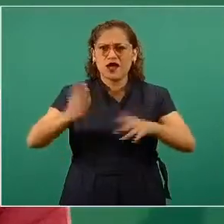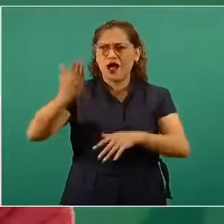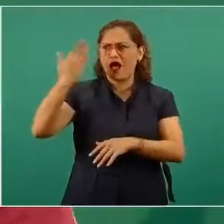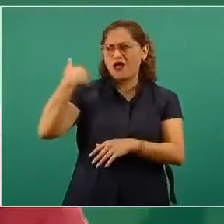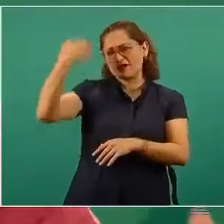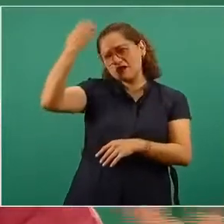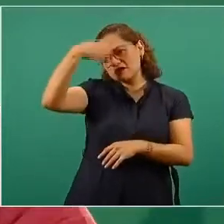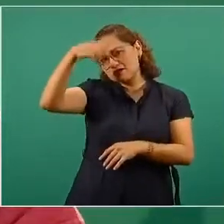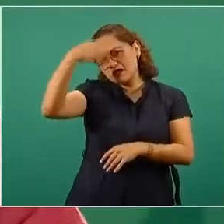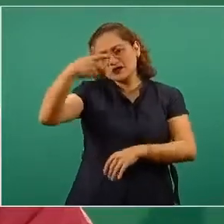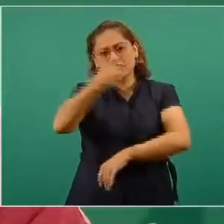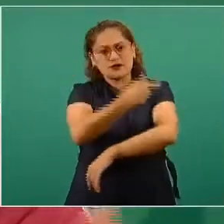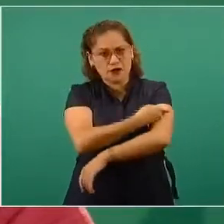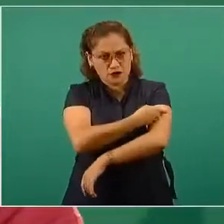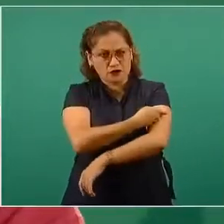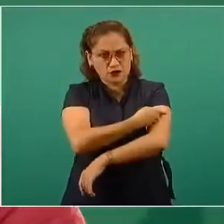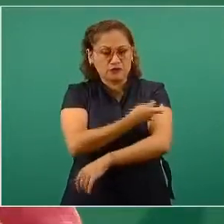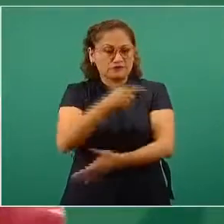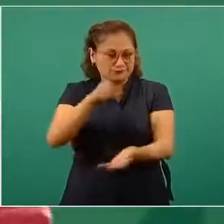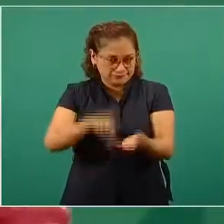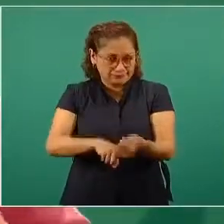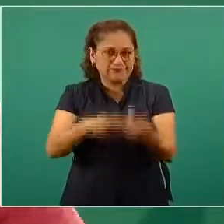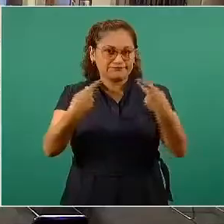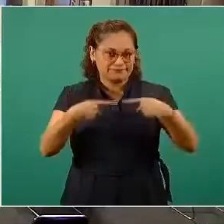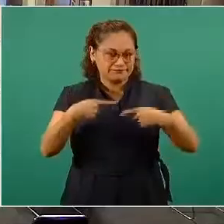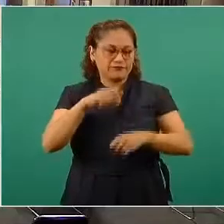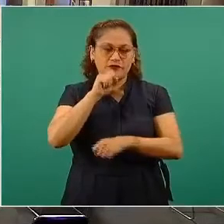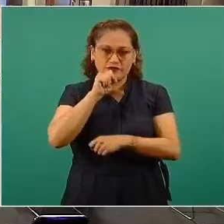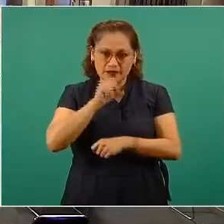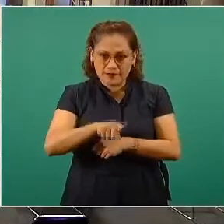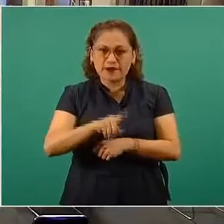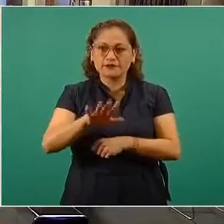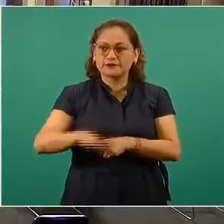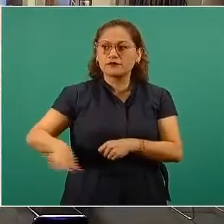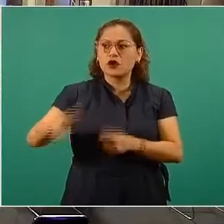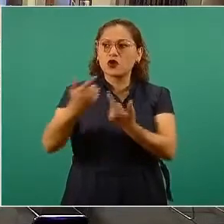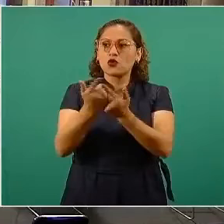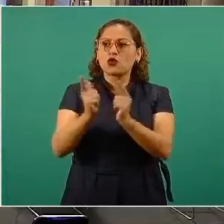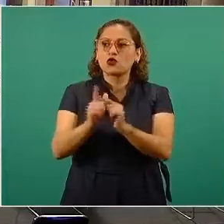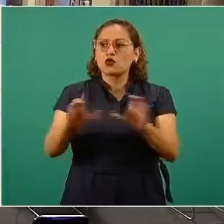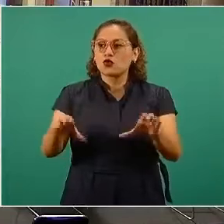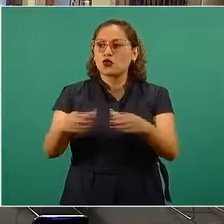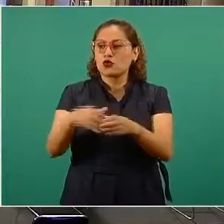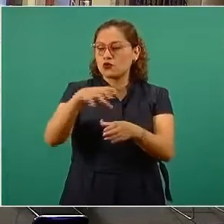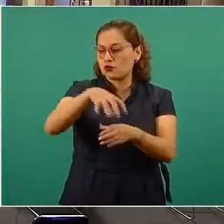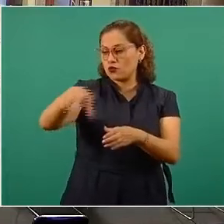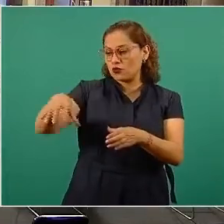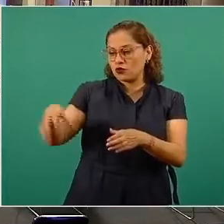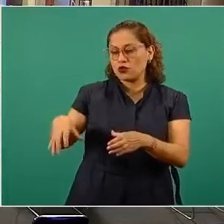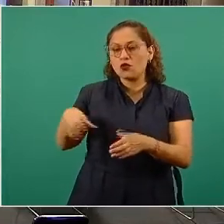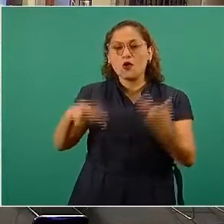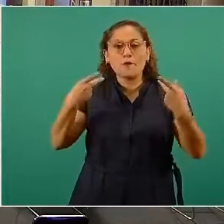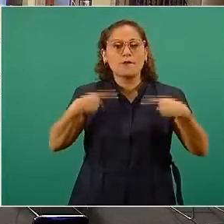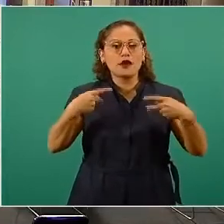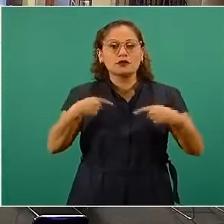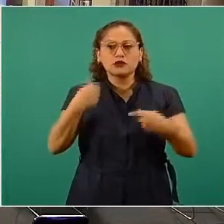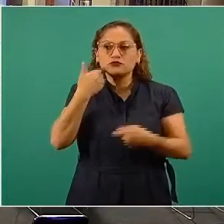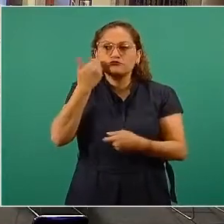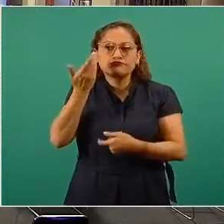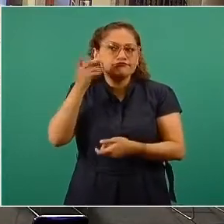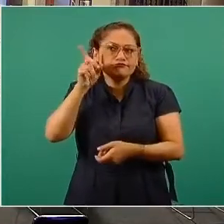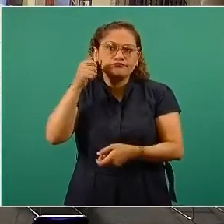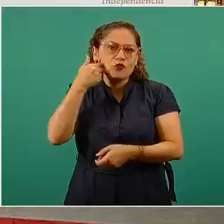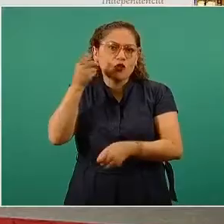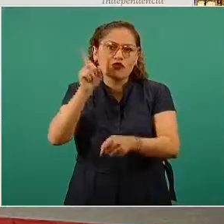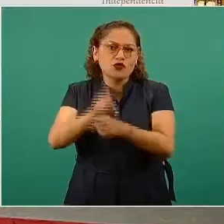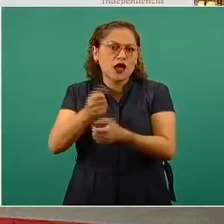vacunan. En las brigadas también, según las circunstancias, se han integrado personas voluntarias. Por ejemplo, en los